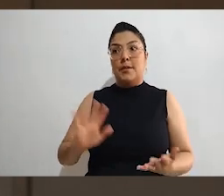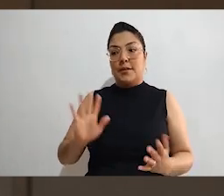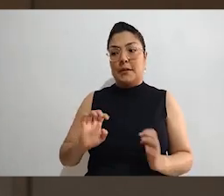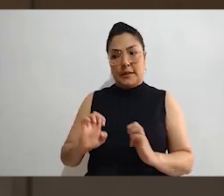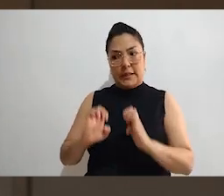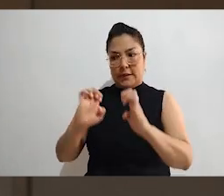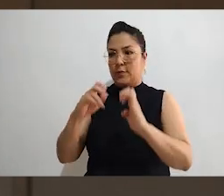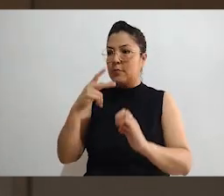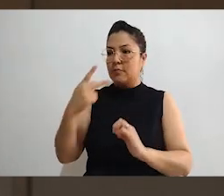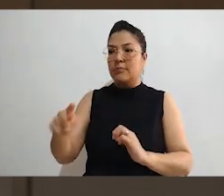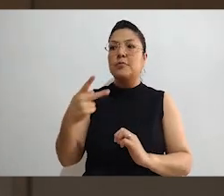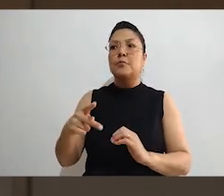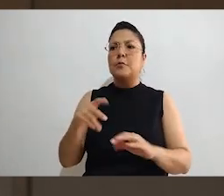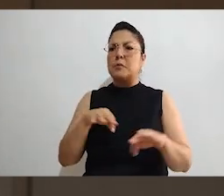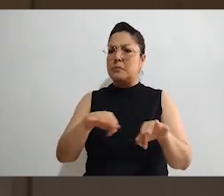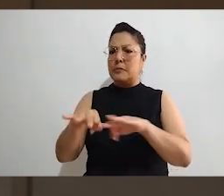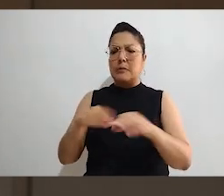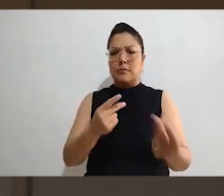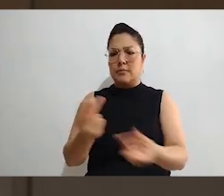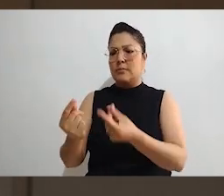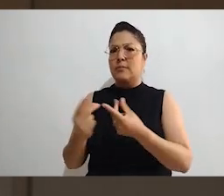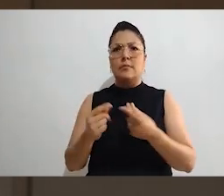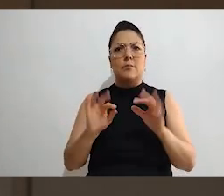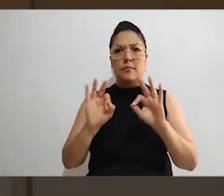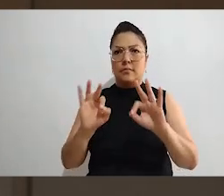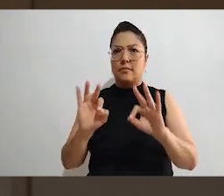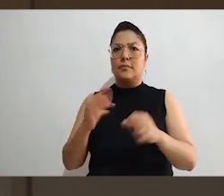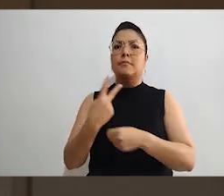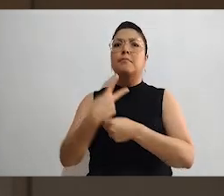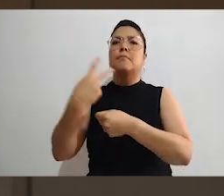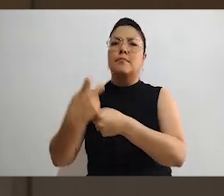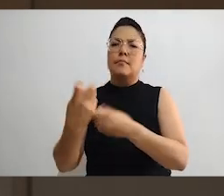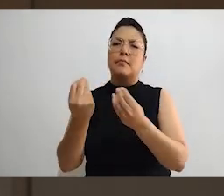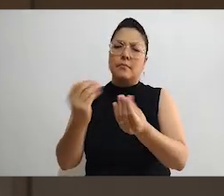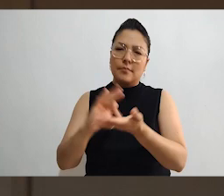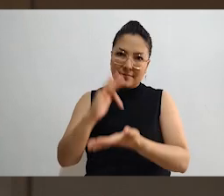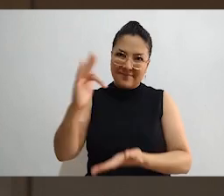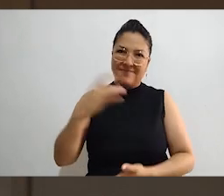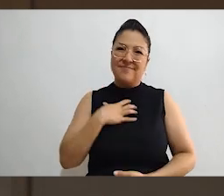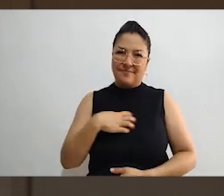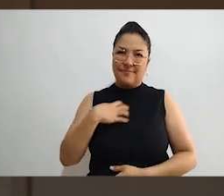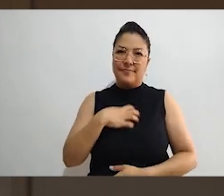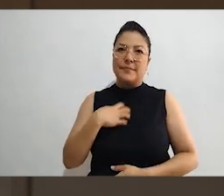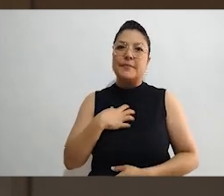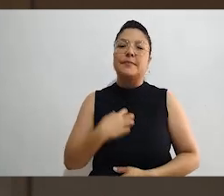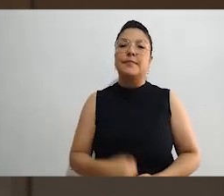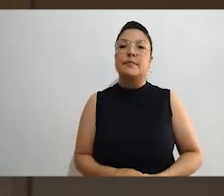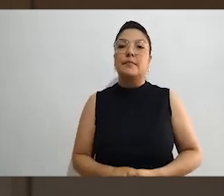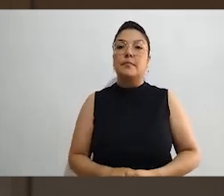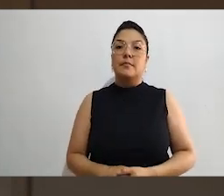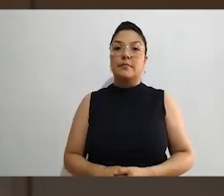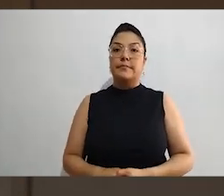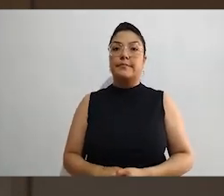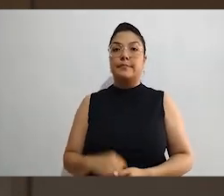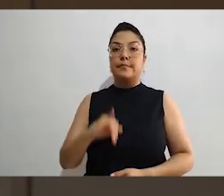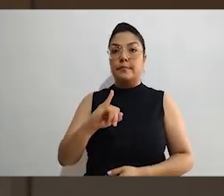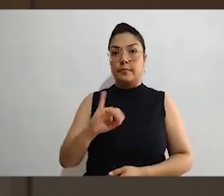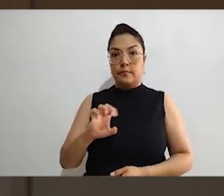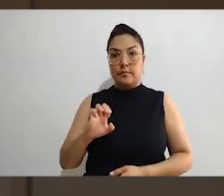en el que podamos desarrollar todas las actividades. Muy contento que me invitaran, consejero Oscar Daniel. Agradecerles a todo el